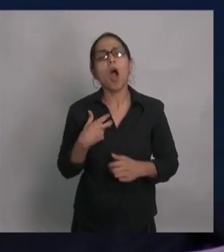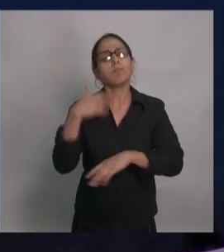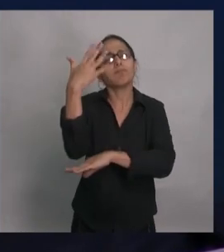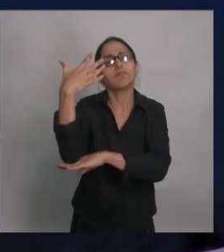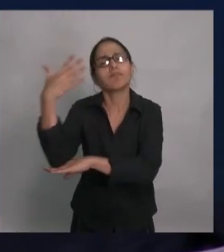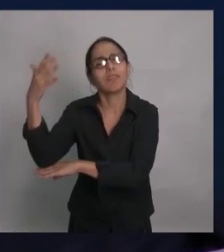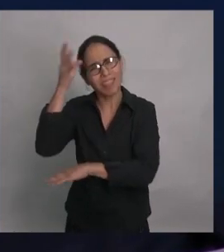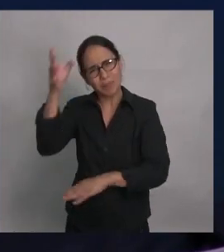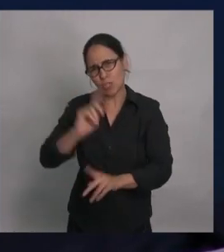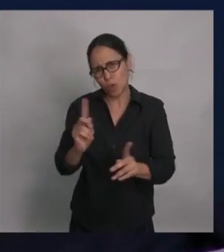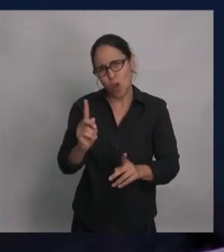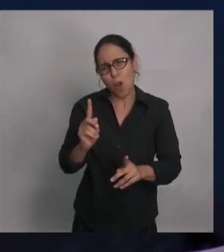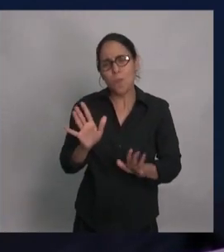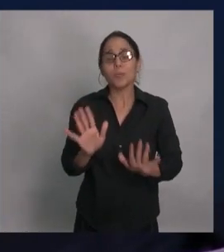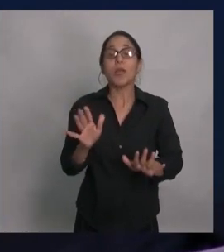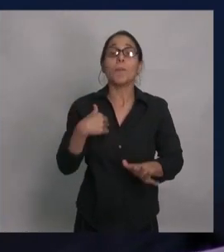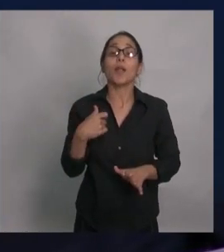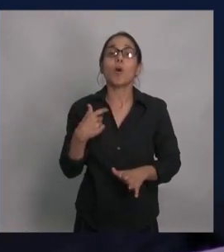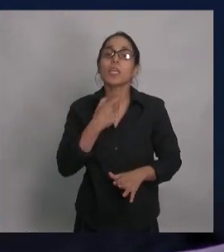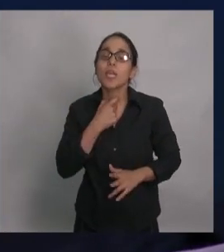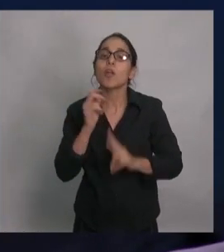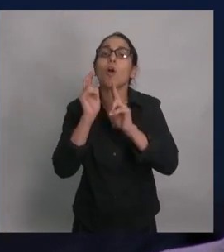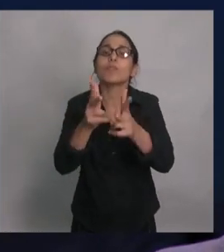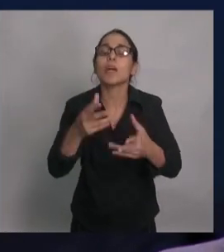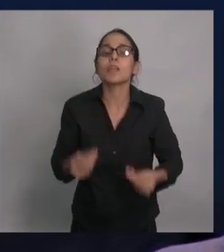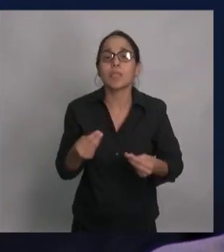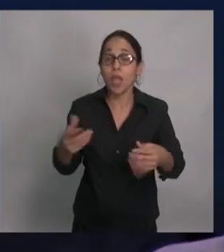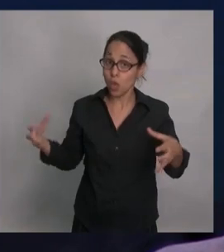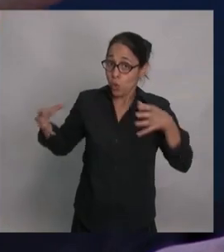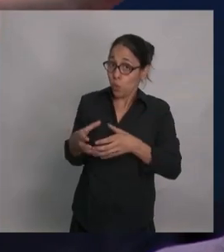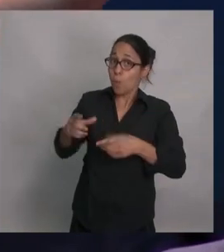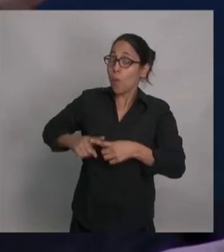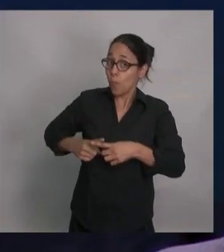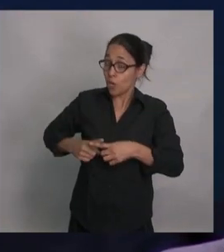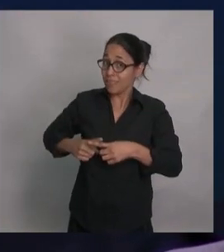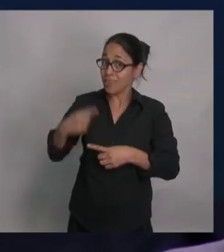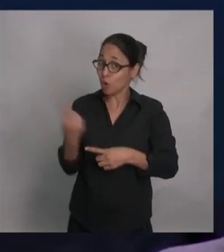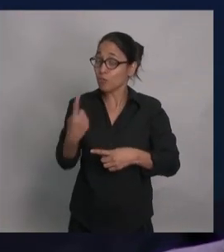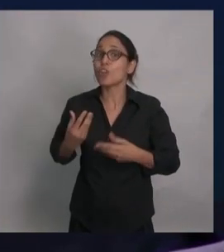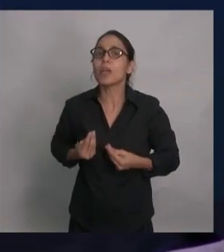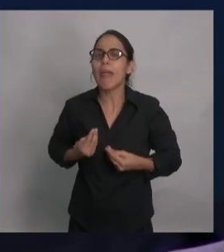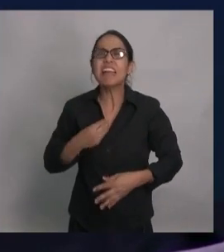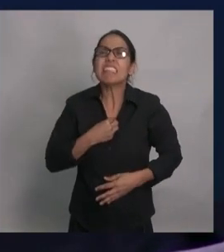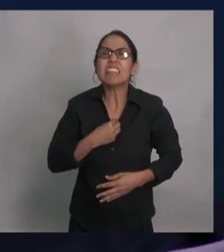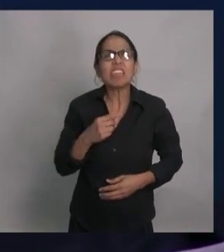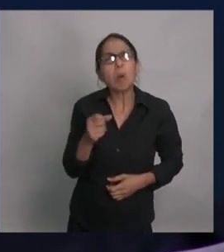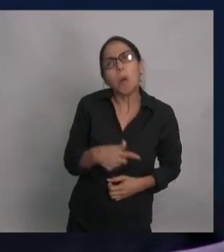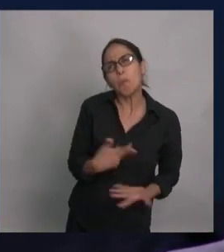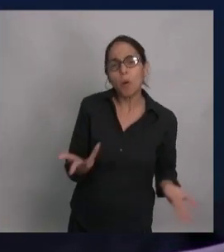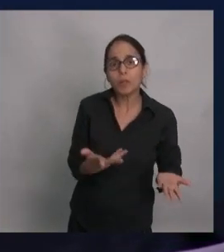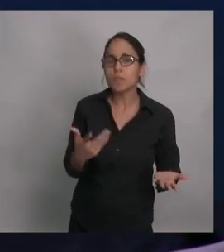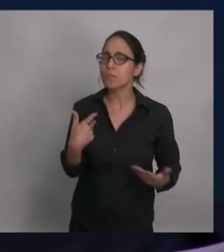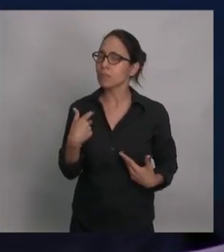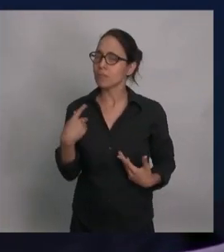yo quiero contarles que la experiencia que hicimos nosotros, que tuvimos como Frente Amplio, fue tratar de traer el sentido común hacia lo que nosotros y nosotras